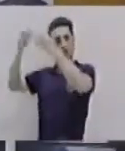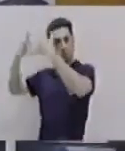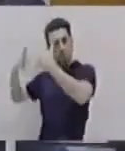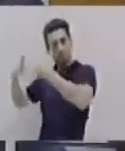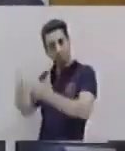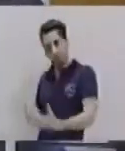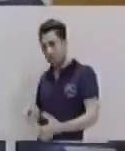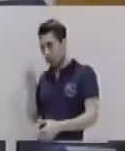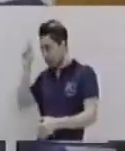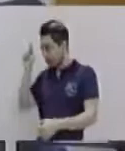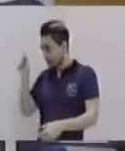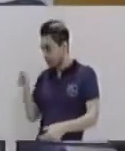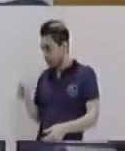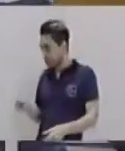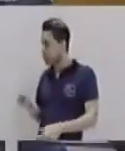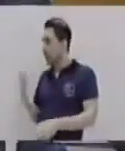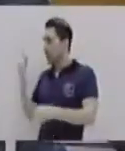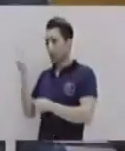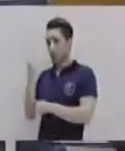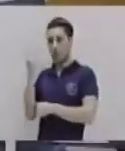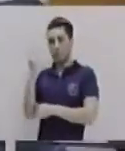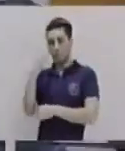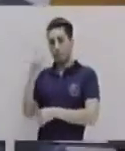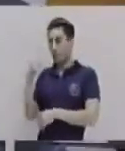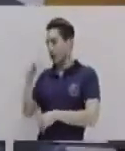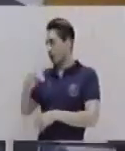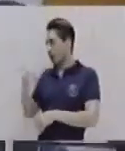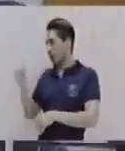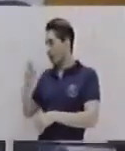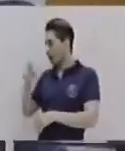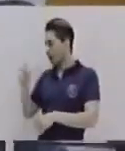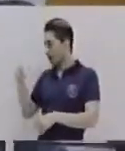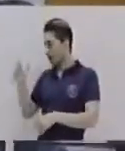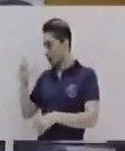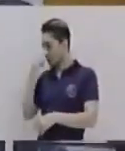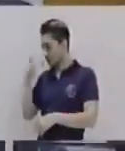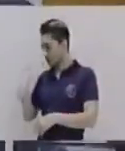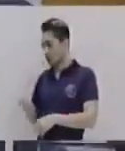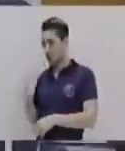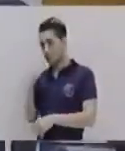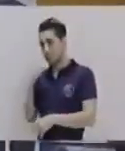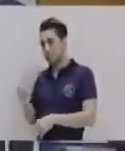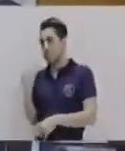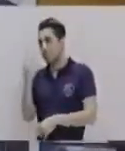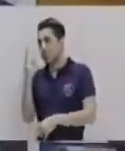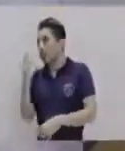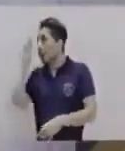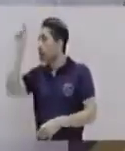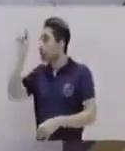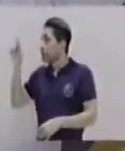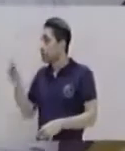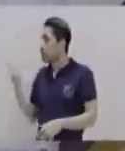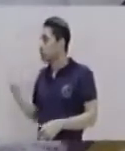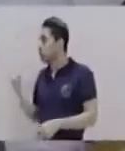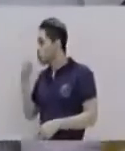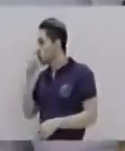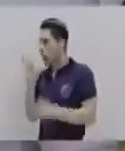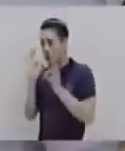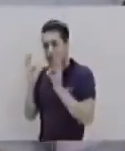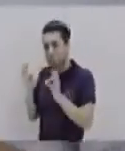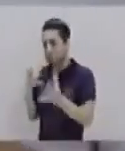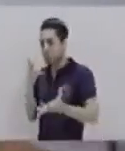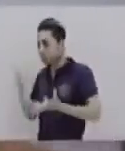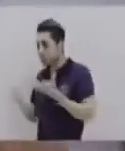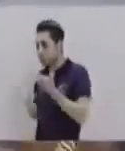importantes que forman parte de una narración y que seguramente si hace falta alguno de esos puntos, pues la narración no va a tener